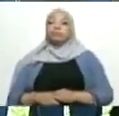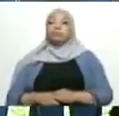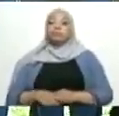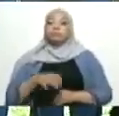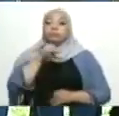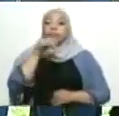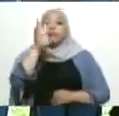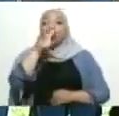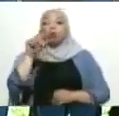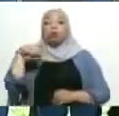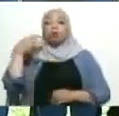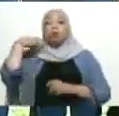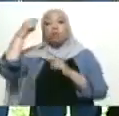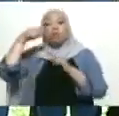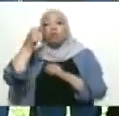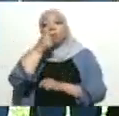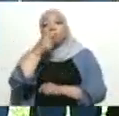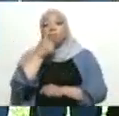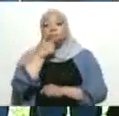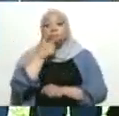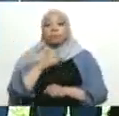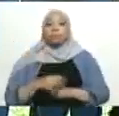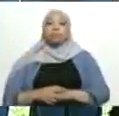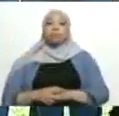presentaron está extraordinario, Fred.